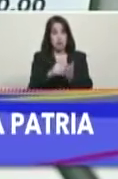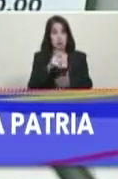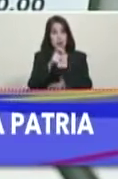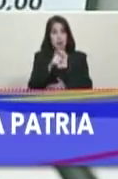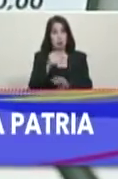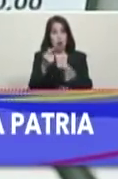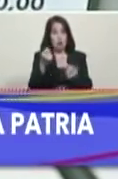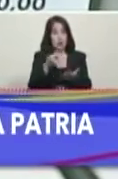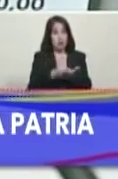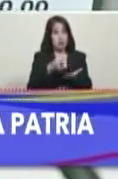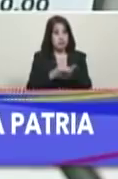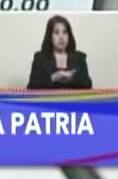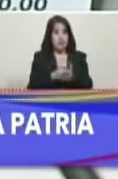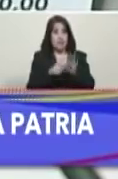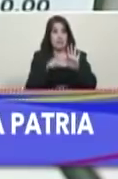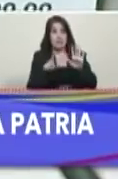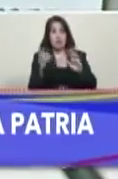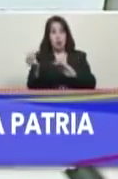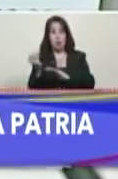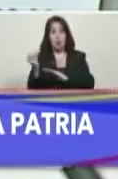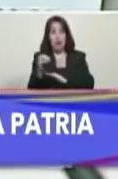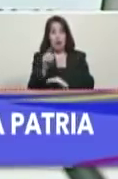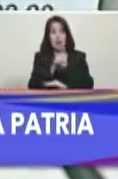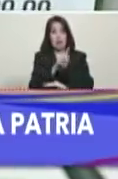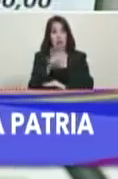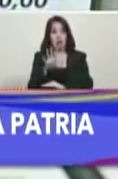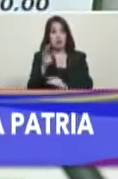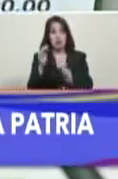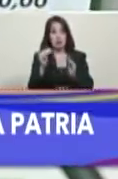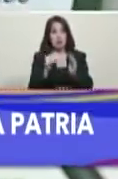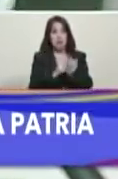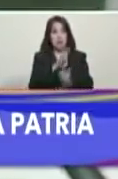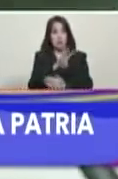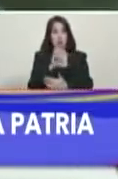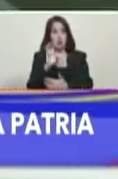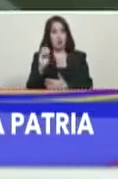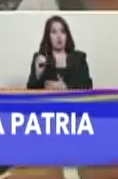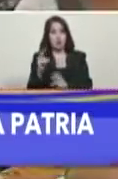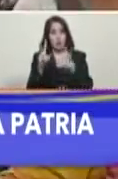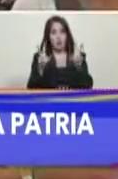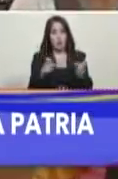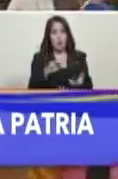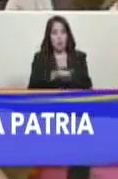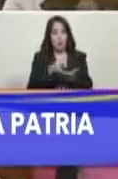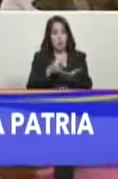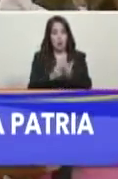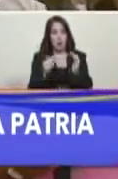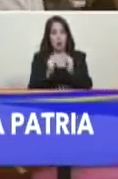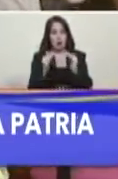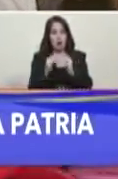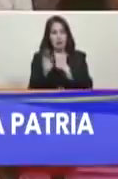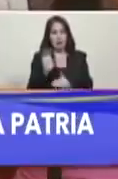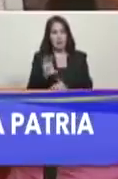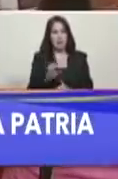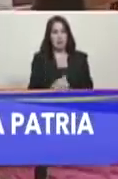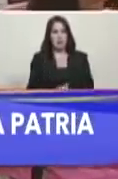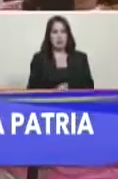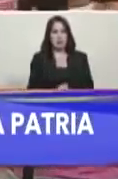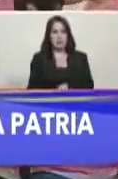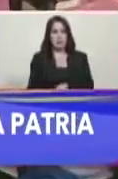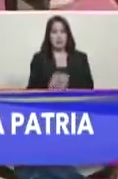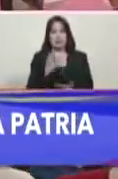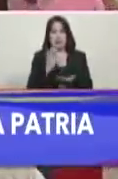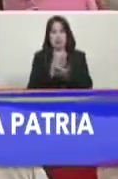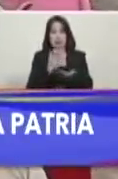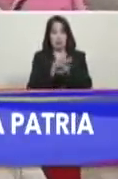el hogar de seis miembros o más, 14.400. Es la nueva tabla de Hogares de la Patria.